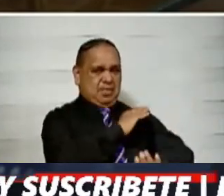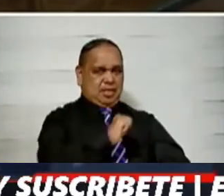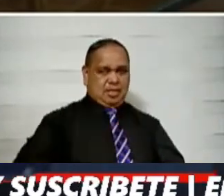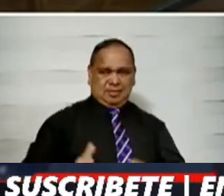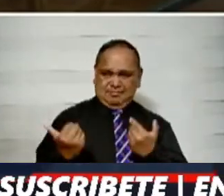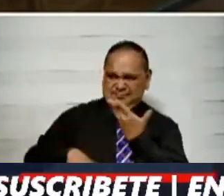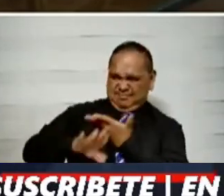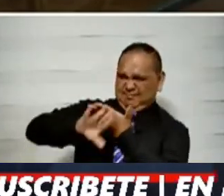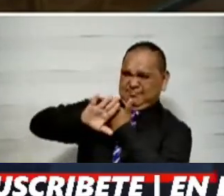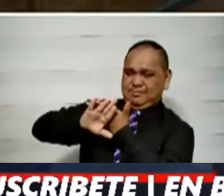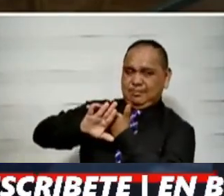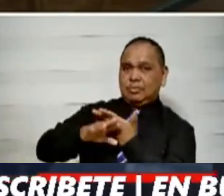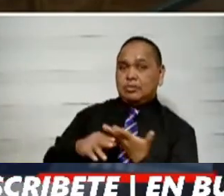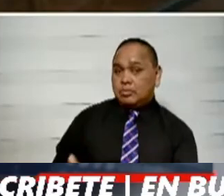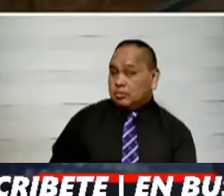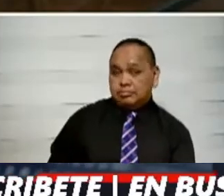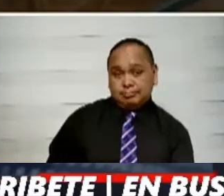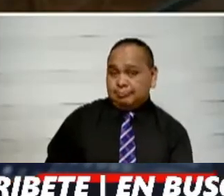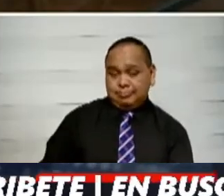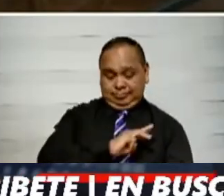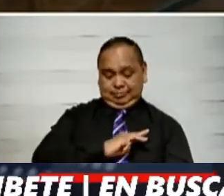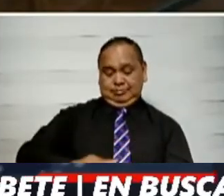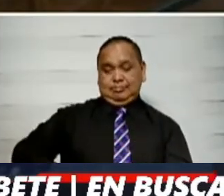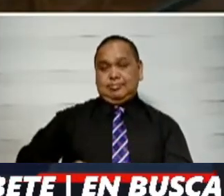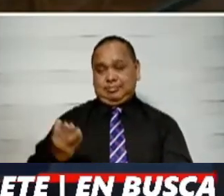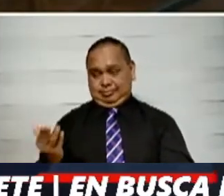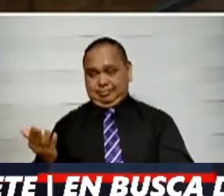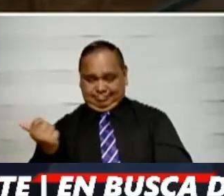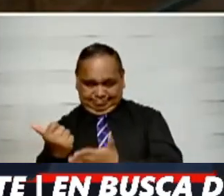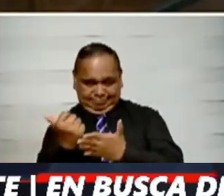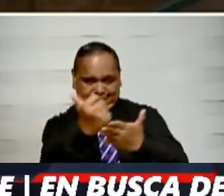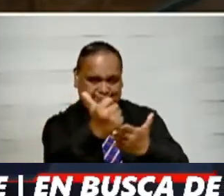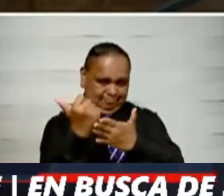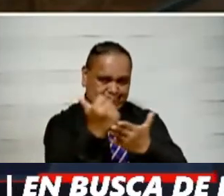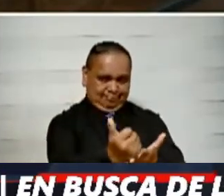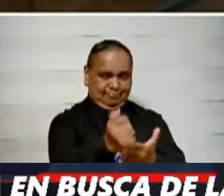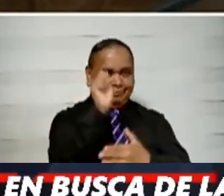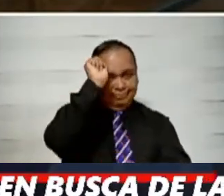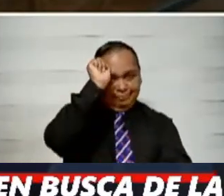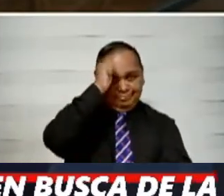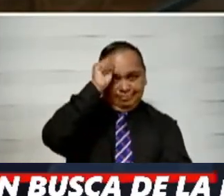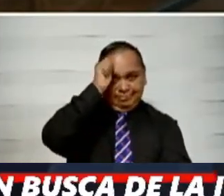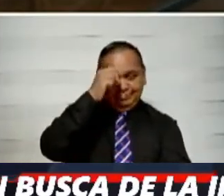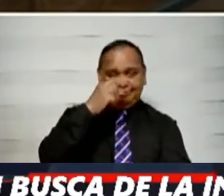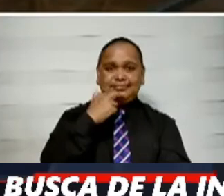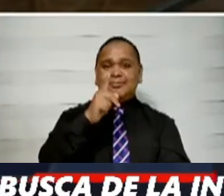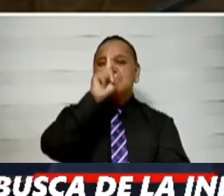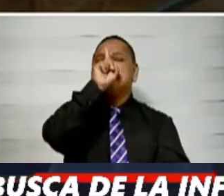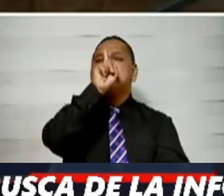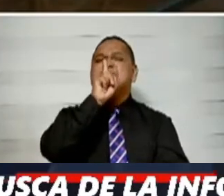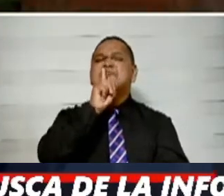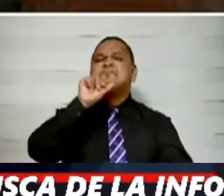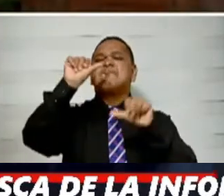la que más ha tendido la mano al municipio, precisamente en aras de darle mejores servicios a los campechanos. Se les cae la mentira. No,